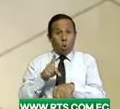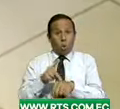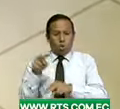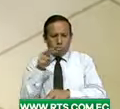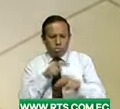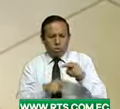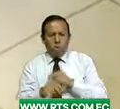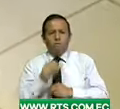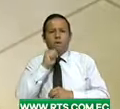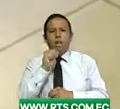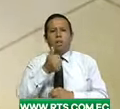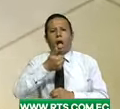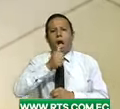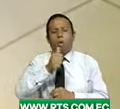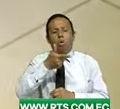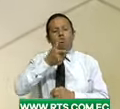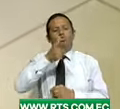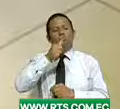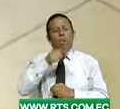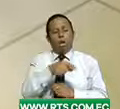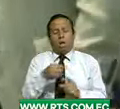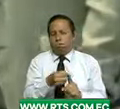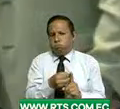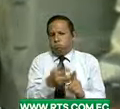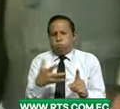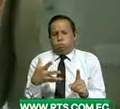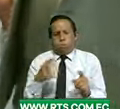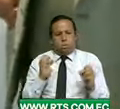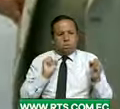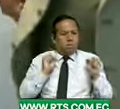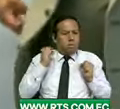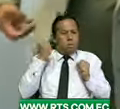y un impacto emocional por el cautiverio que vivió. En Quito informó Iván.